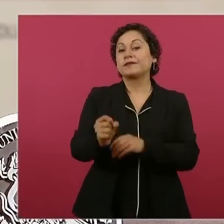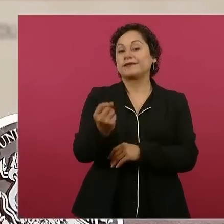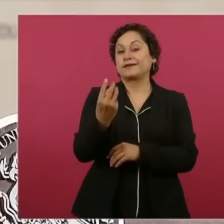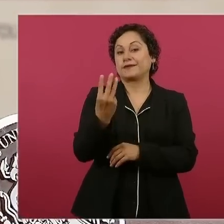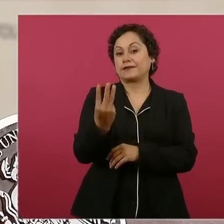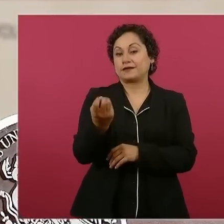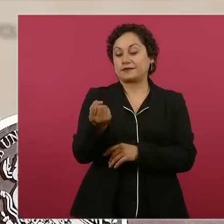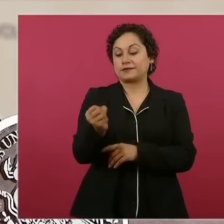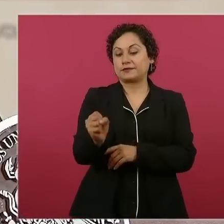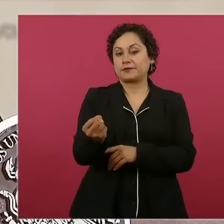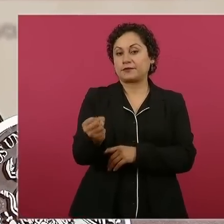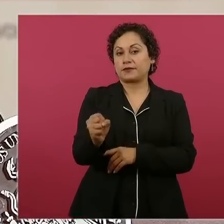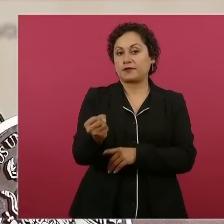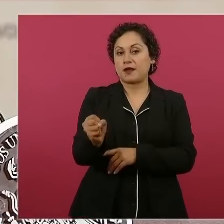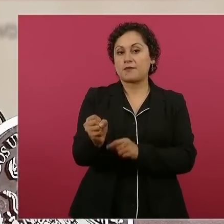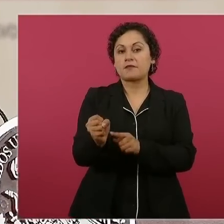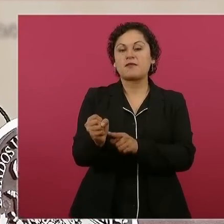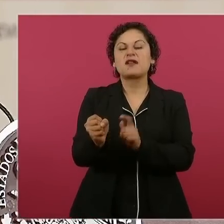ya